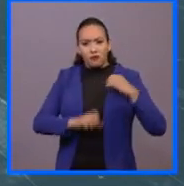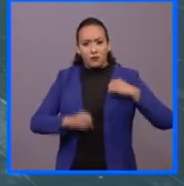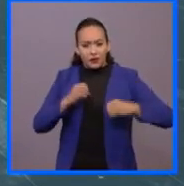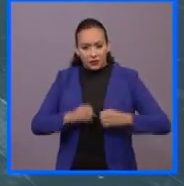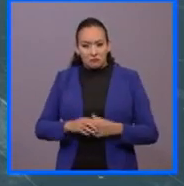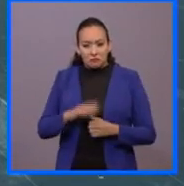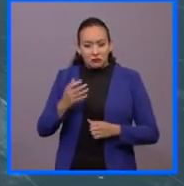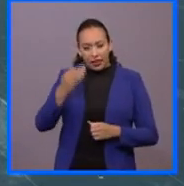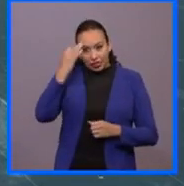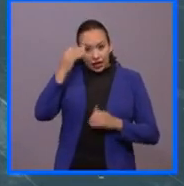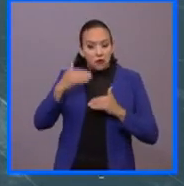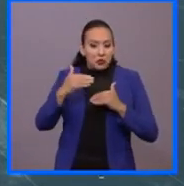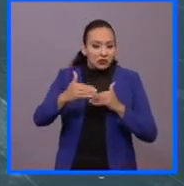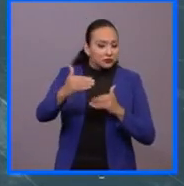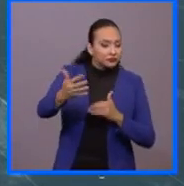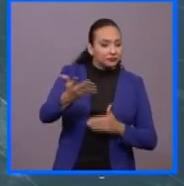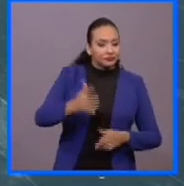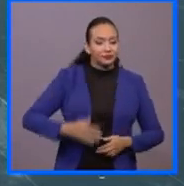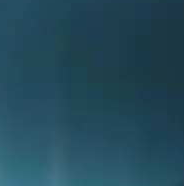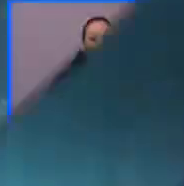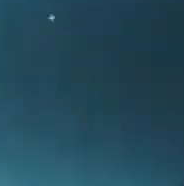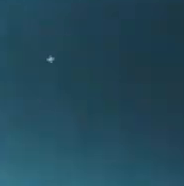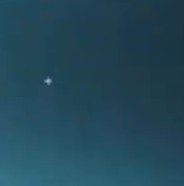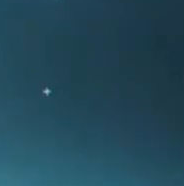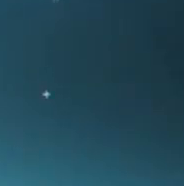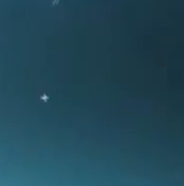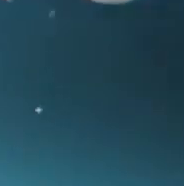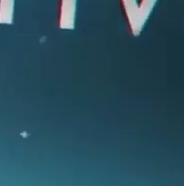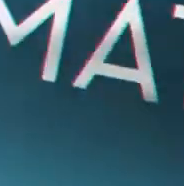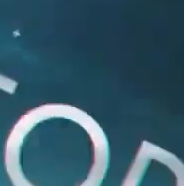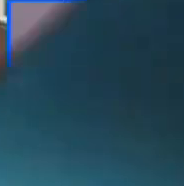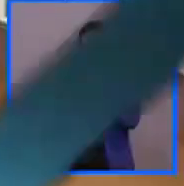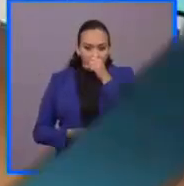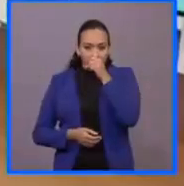a mediano y largo plazo.